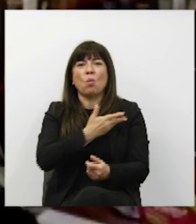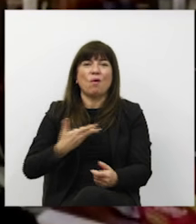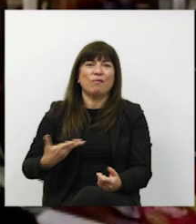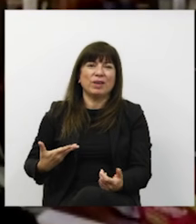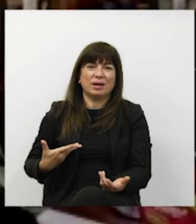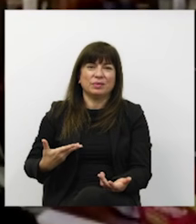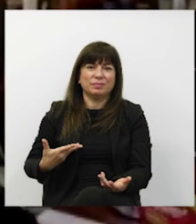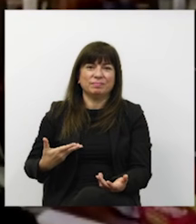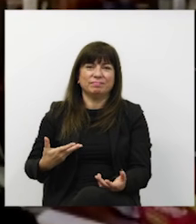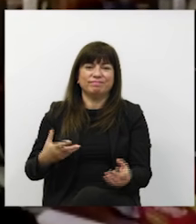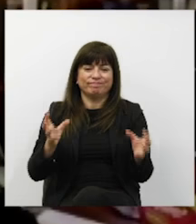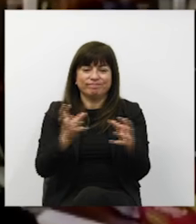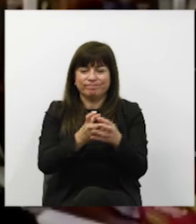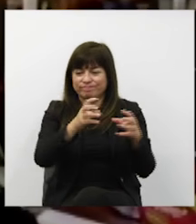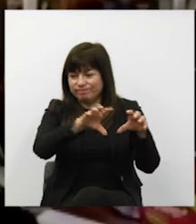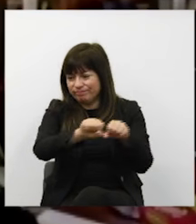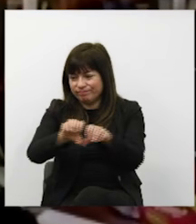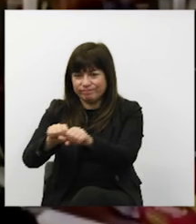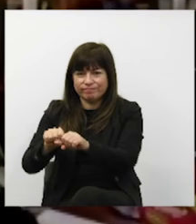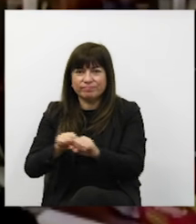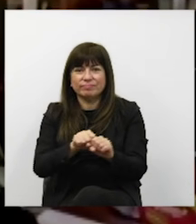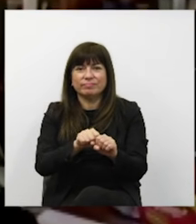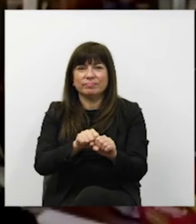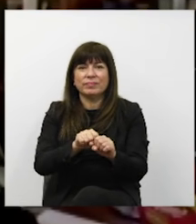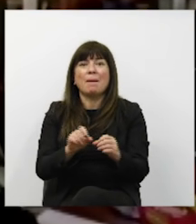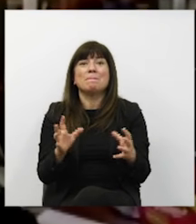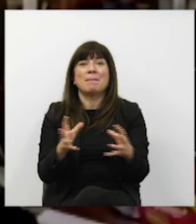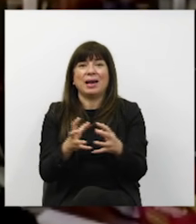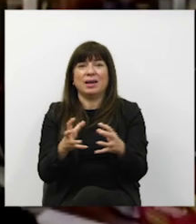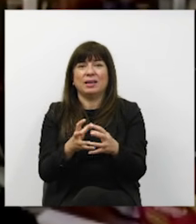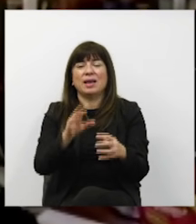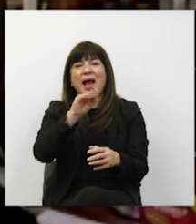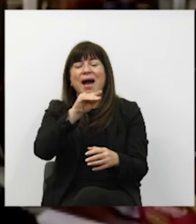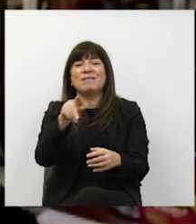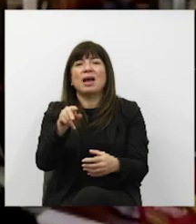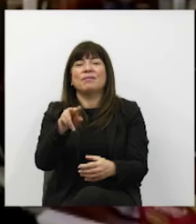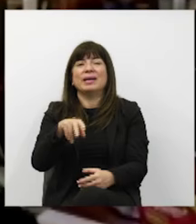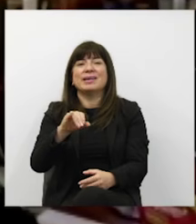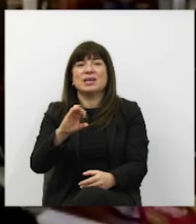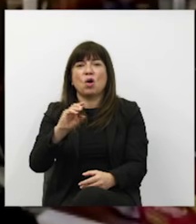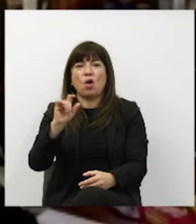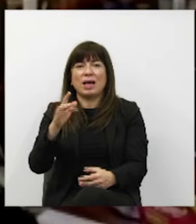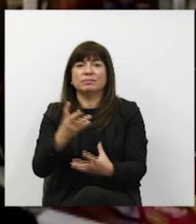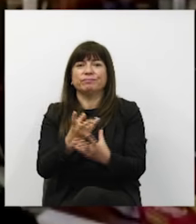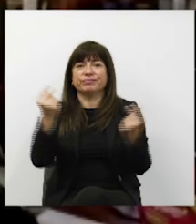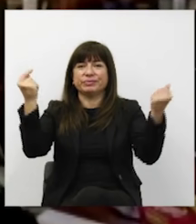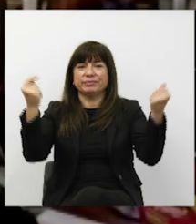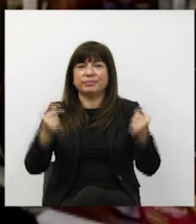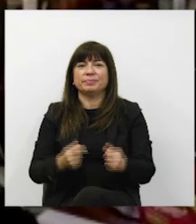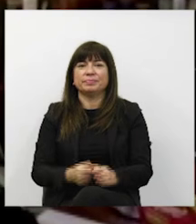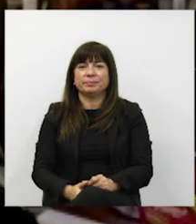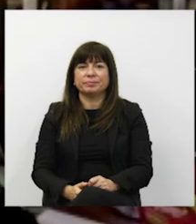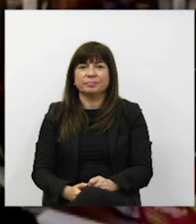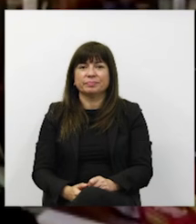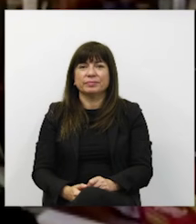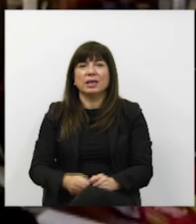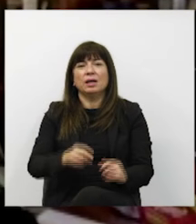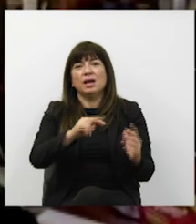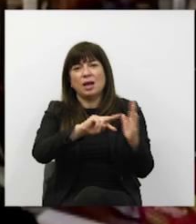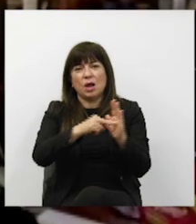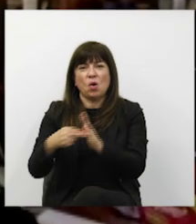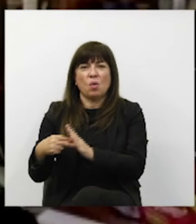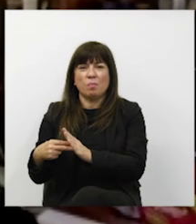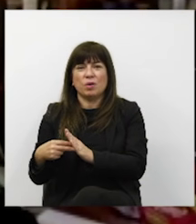quo del paquete del que hablaba Nicolás desapareció. Es un